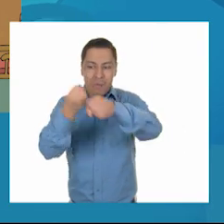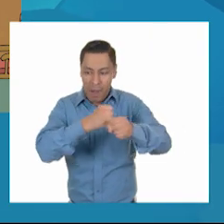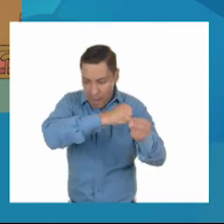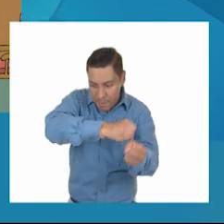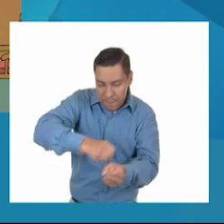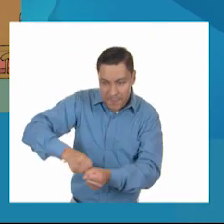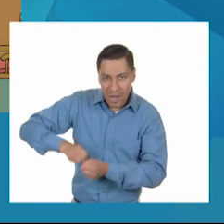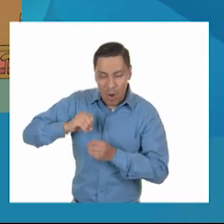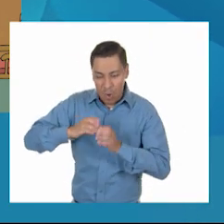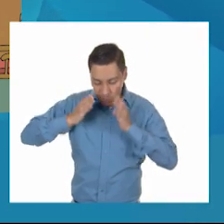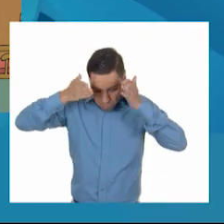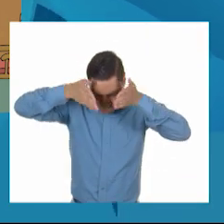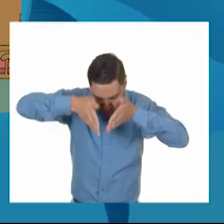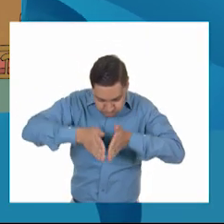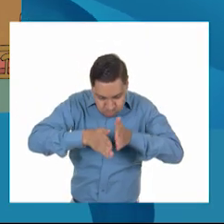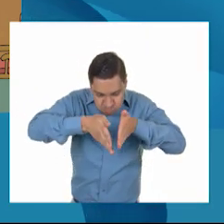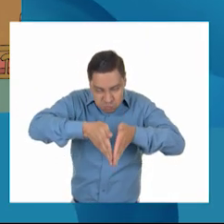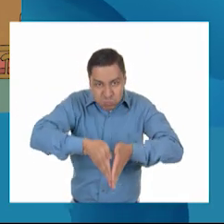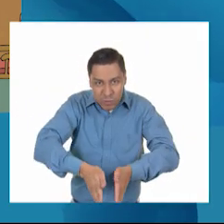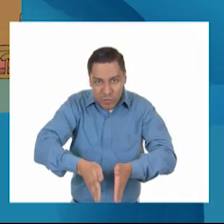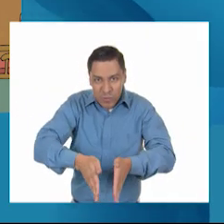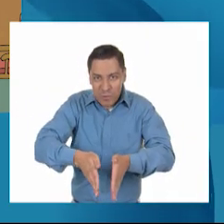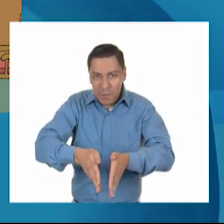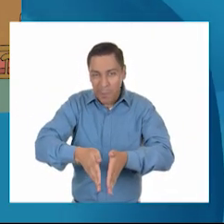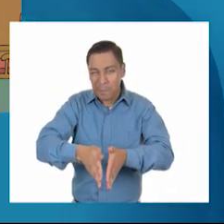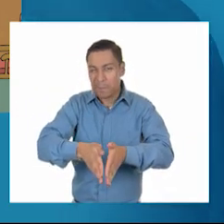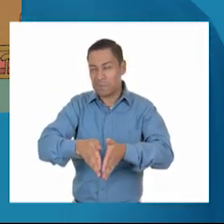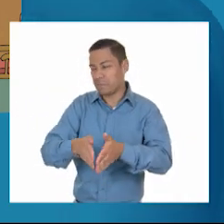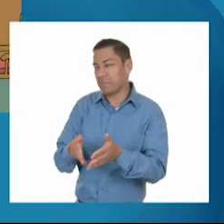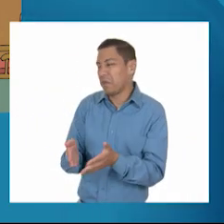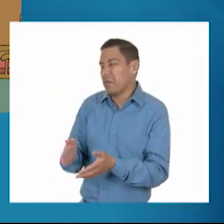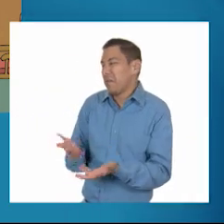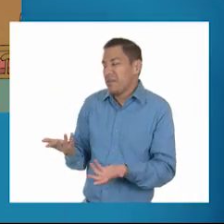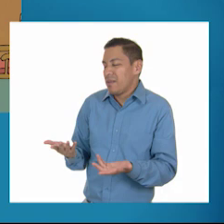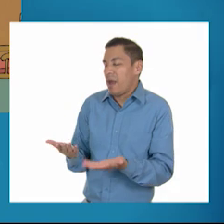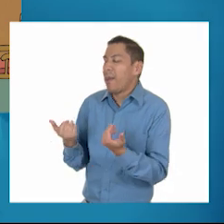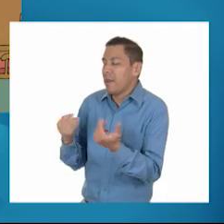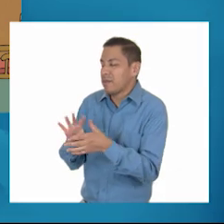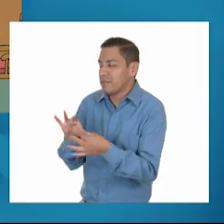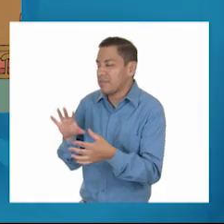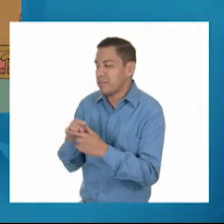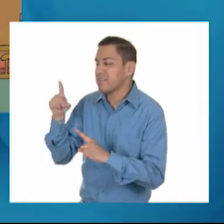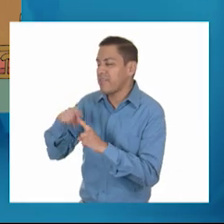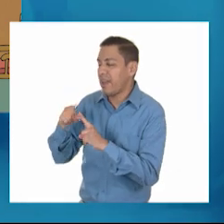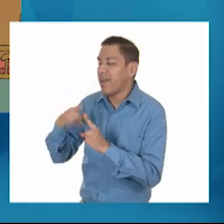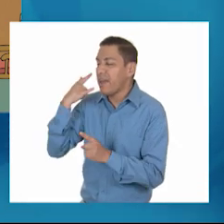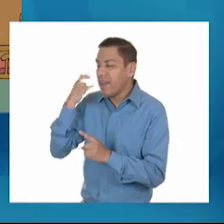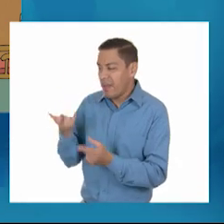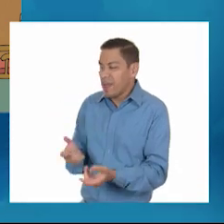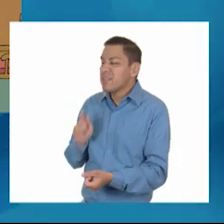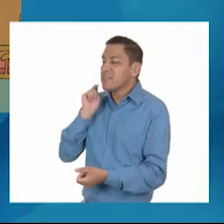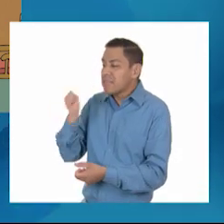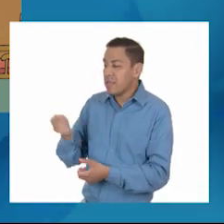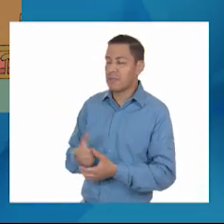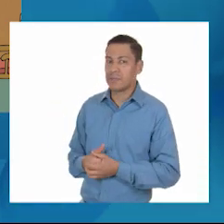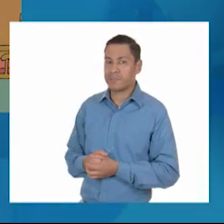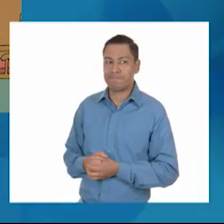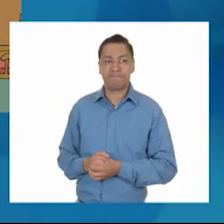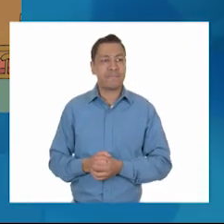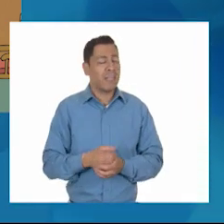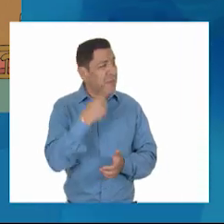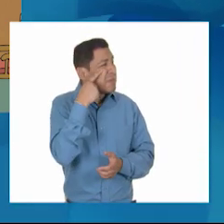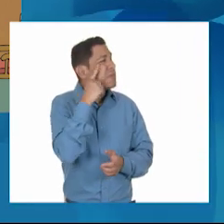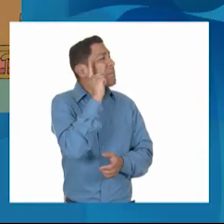¿Y de dónde saco yo un submarino? No, es un deshérobe. ¿Cuál es la tarea esa tan rara que te dejaron, pues? Pues,